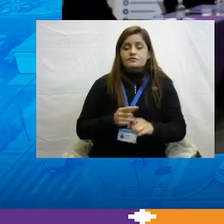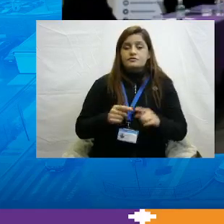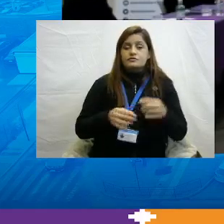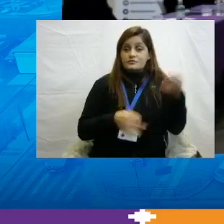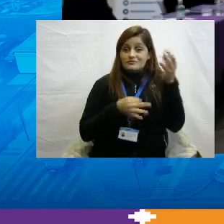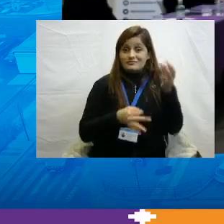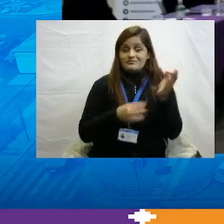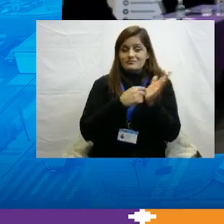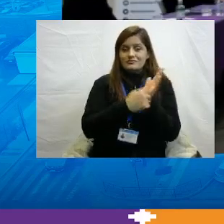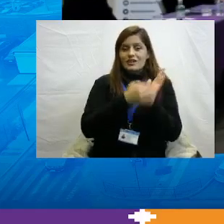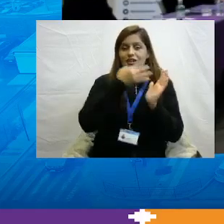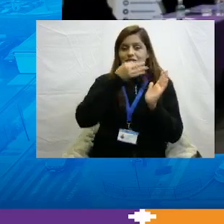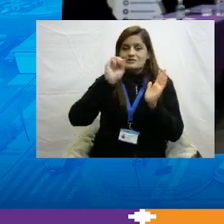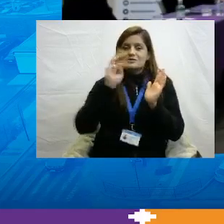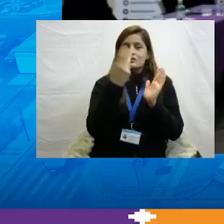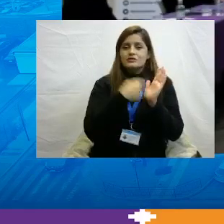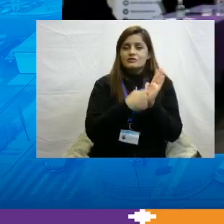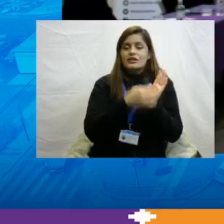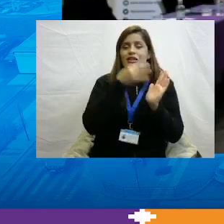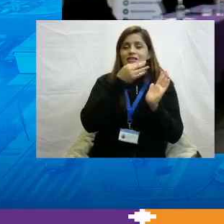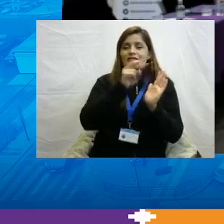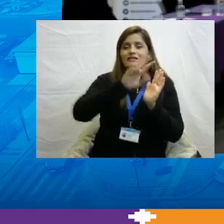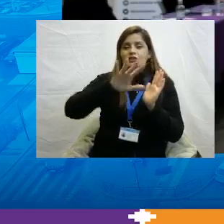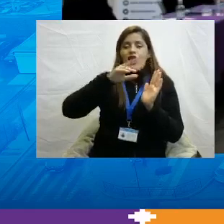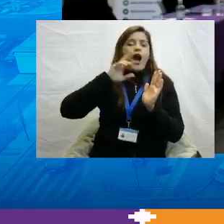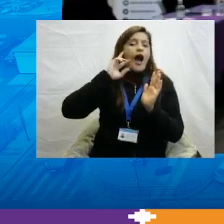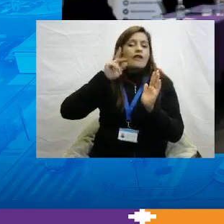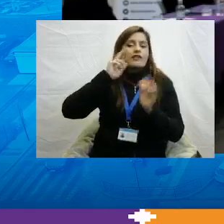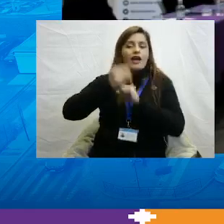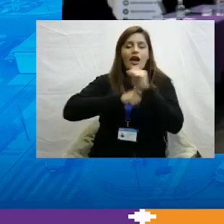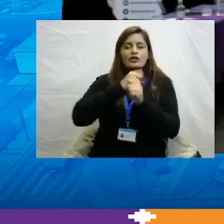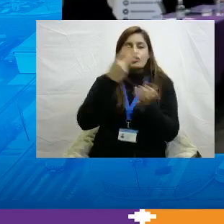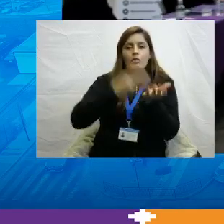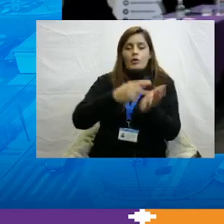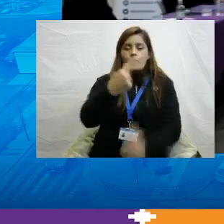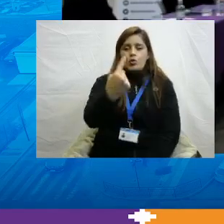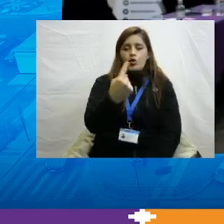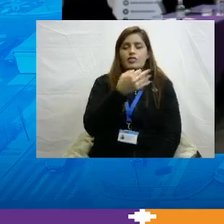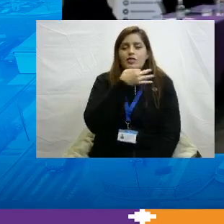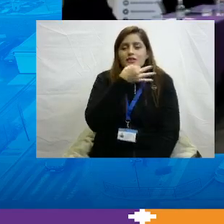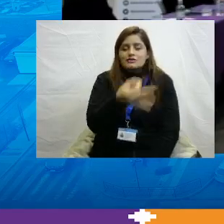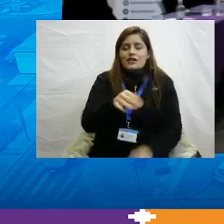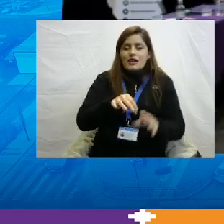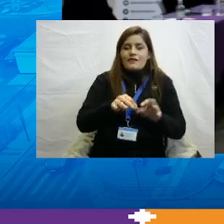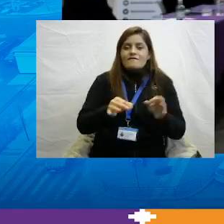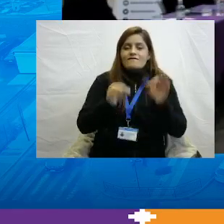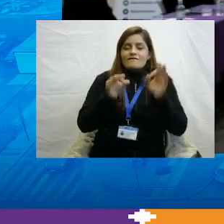tercero de modificación del contrato de comodato, 25 de abril de fecha del 2001, se estableció